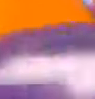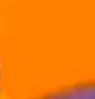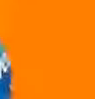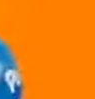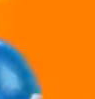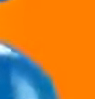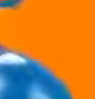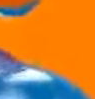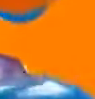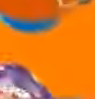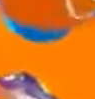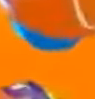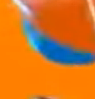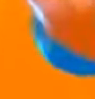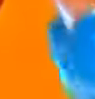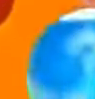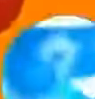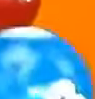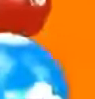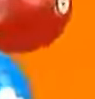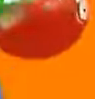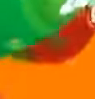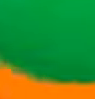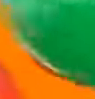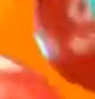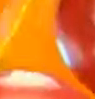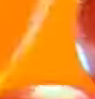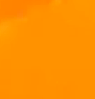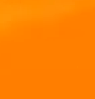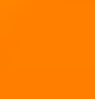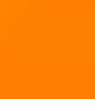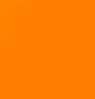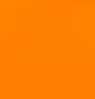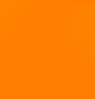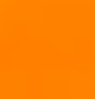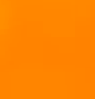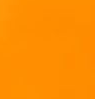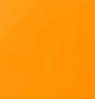Esto fue el sorteo Loto.